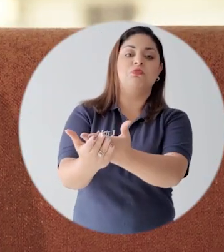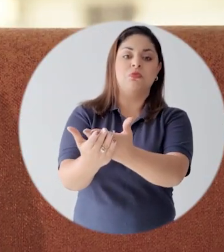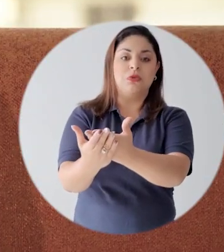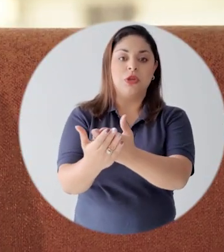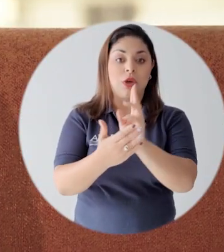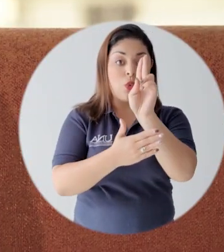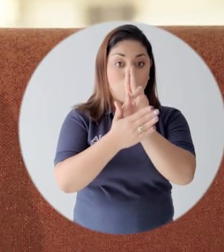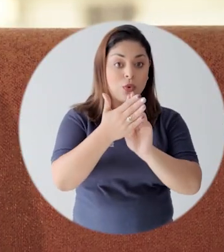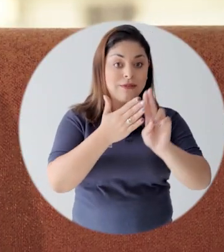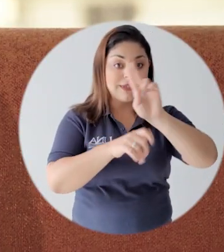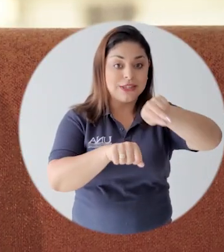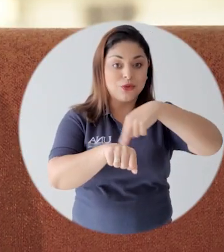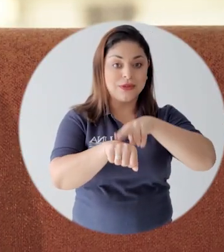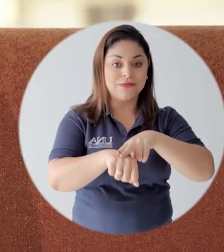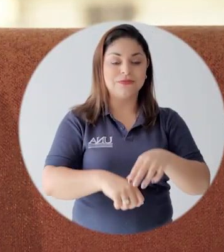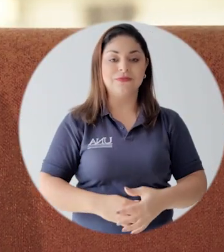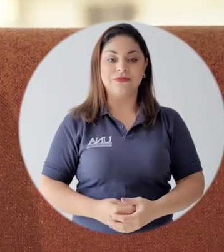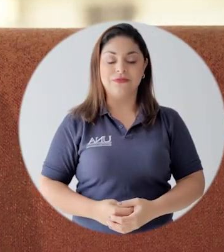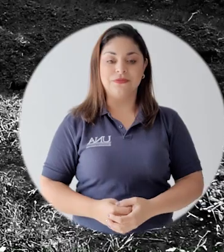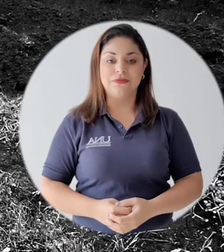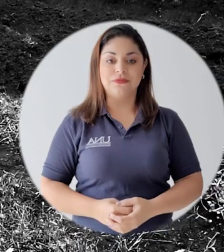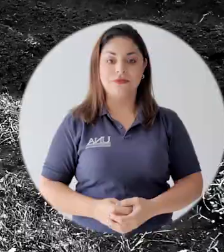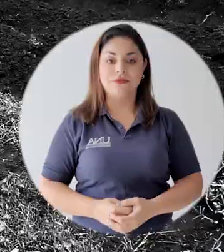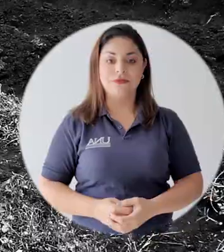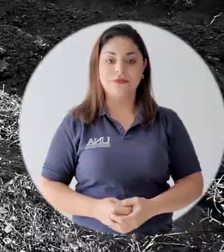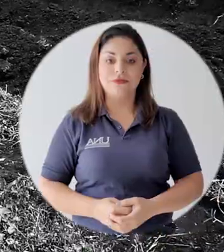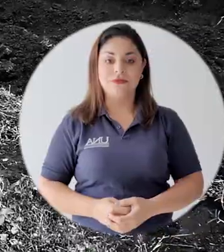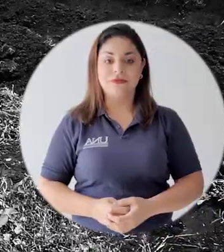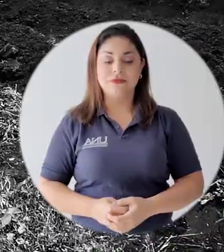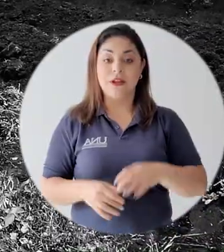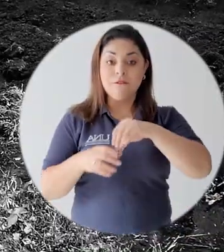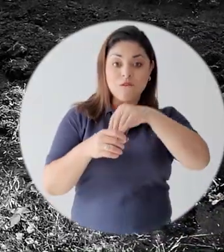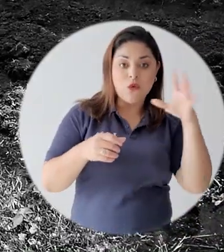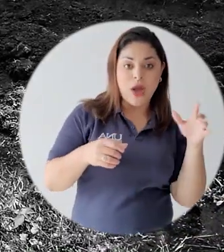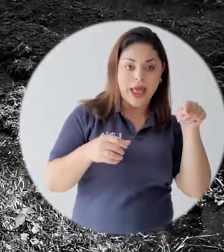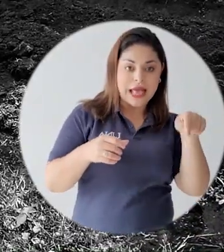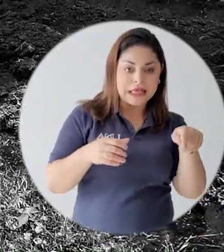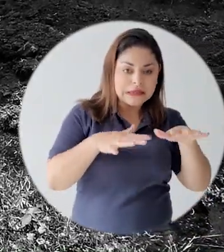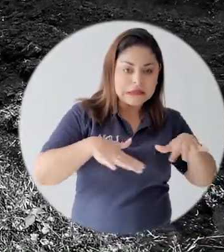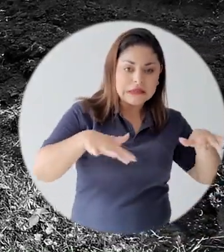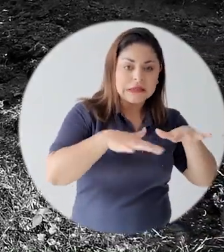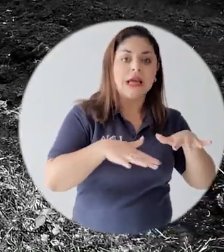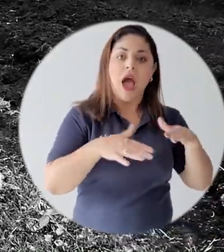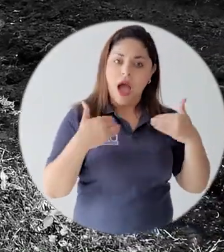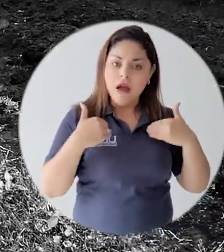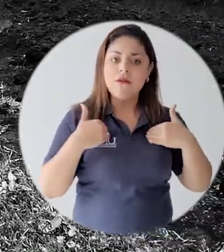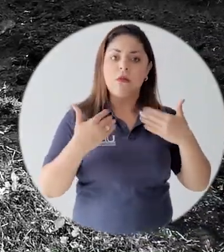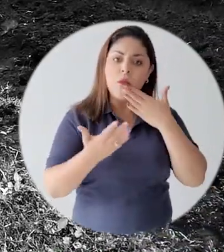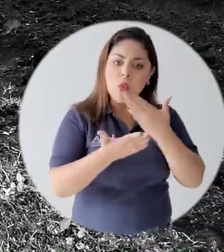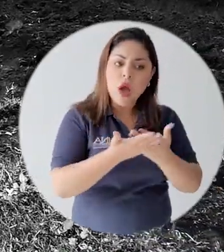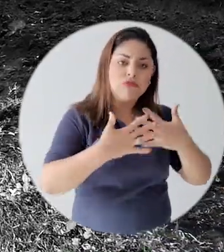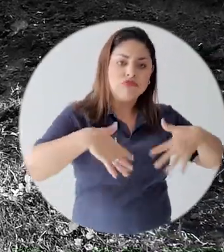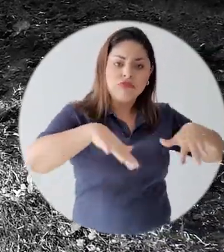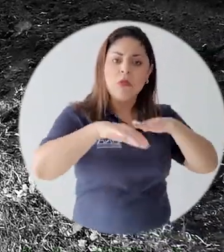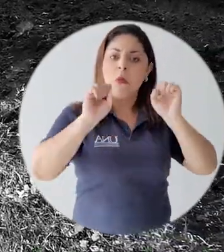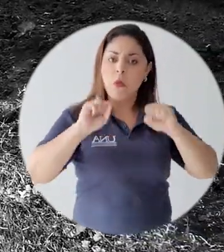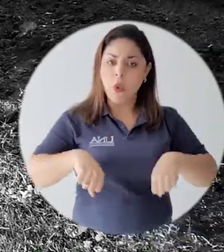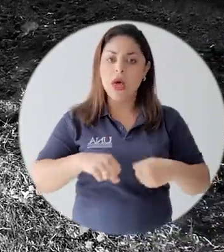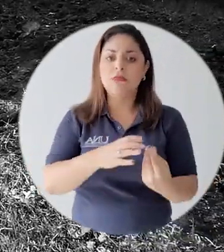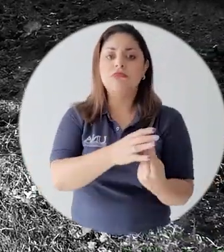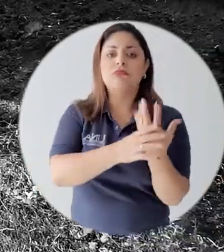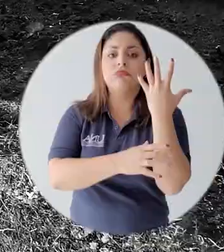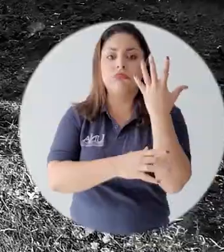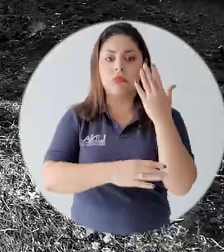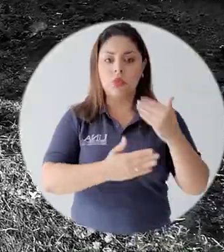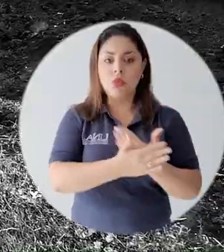la propuesta de Universidad Nacional. A lo externo, también había condiciones que favorecían el